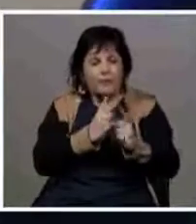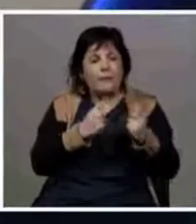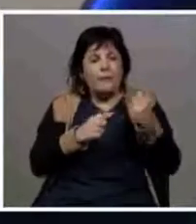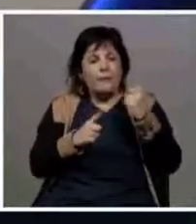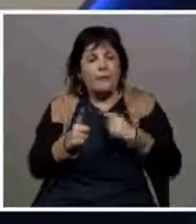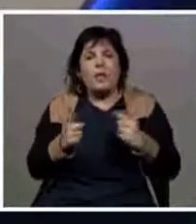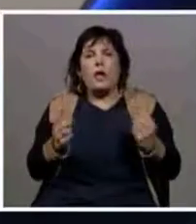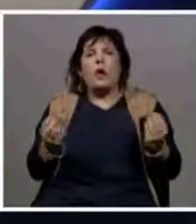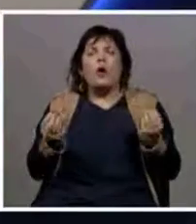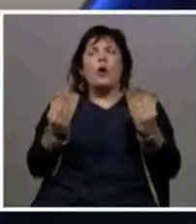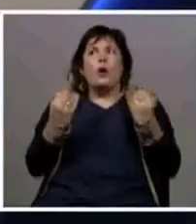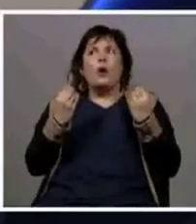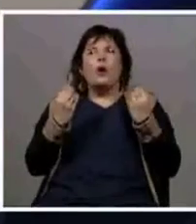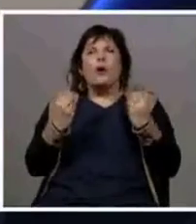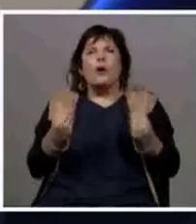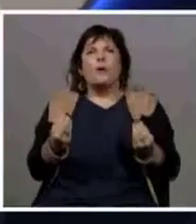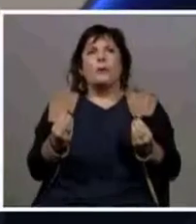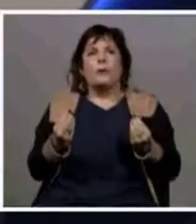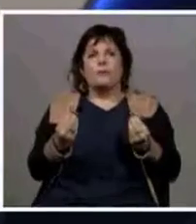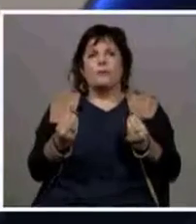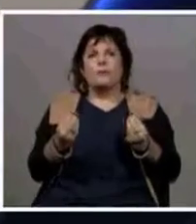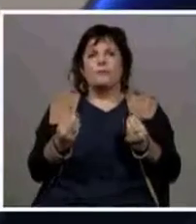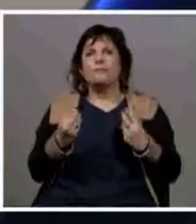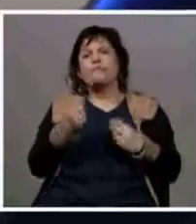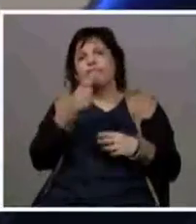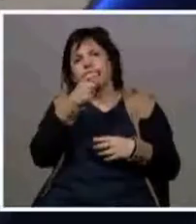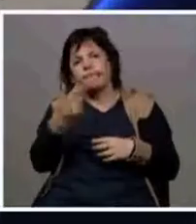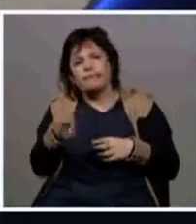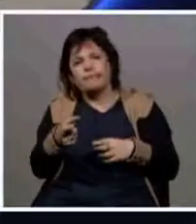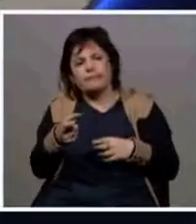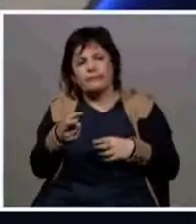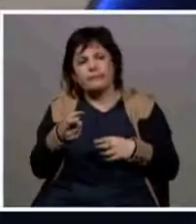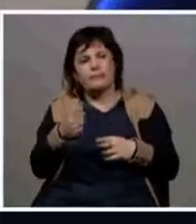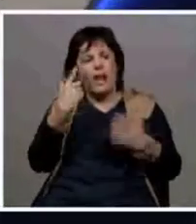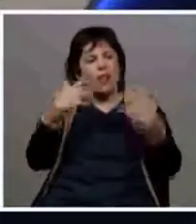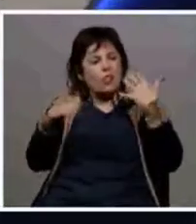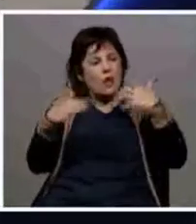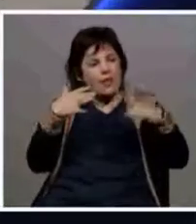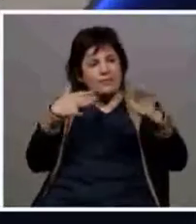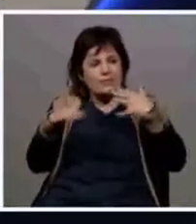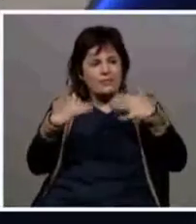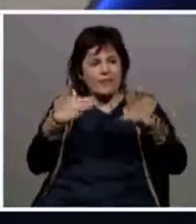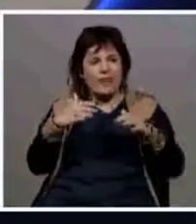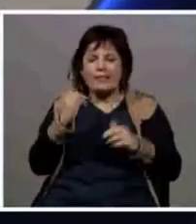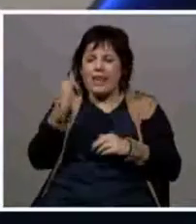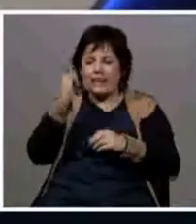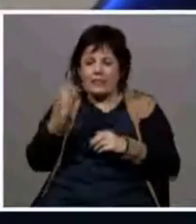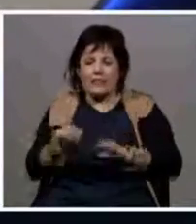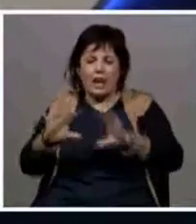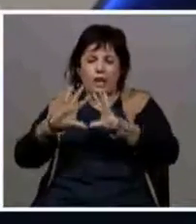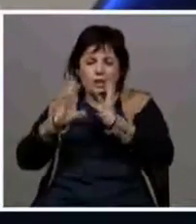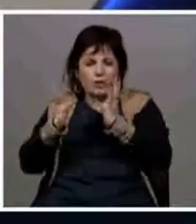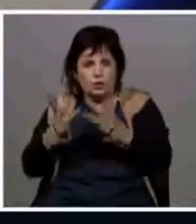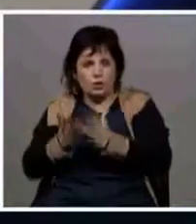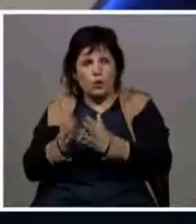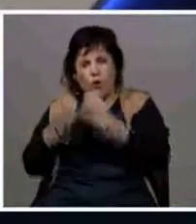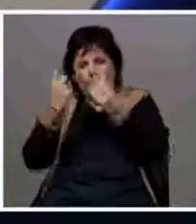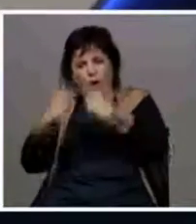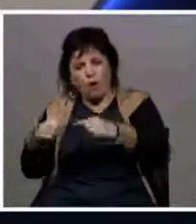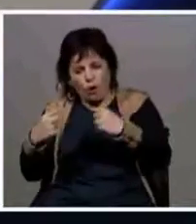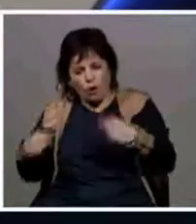con cómo este que significa que las adolescentes tengan las condiciones materiales